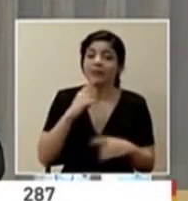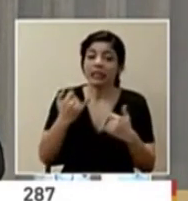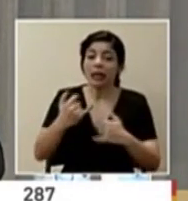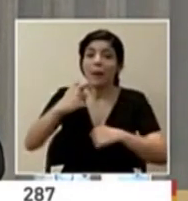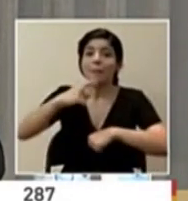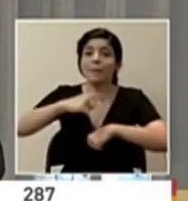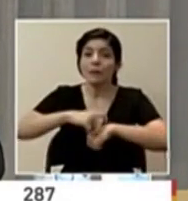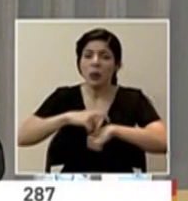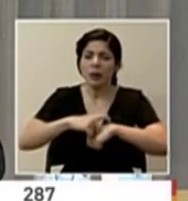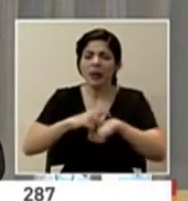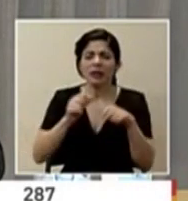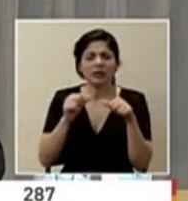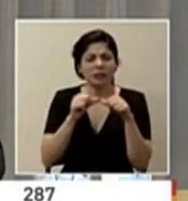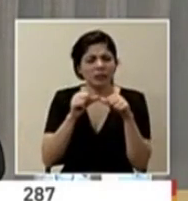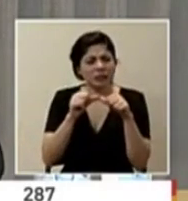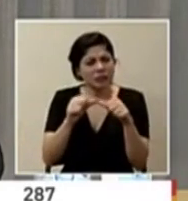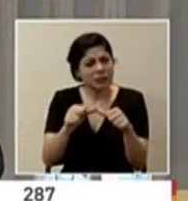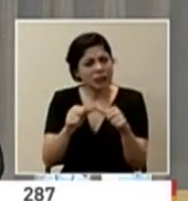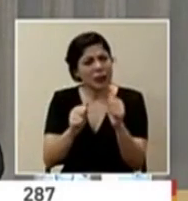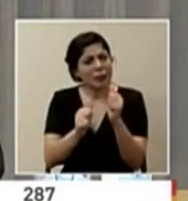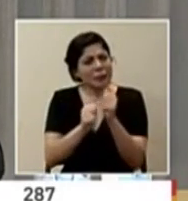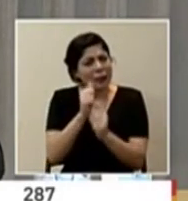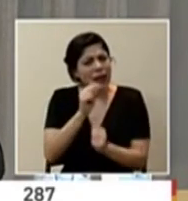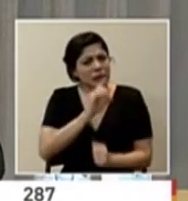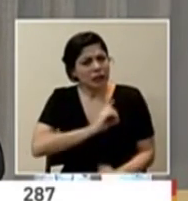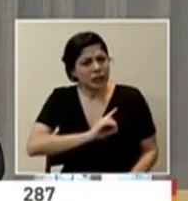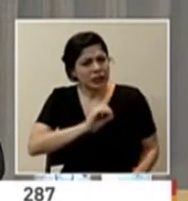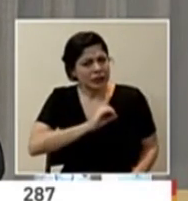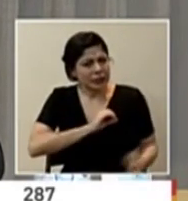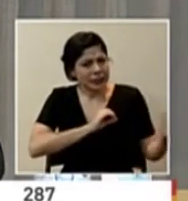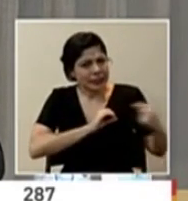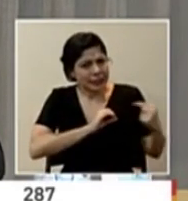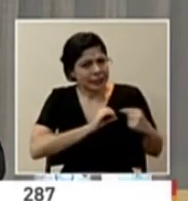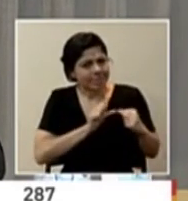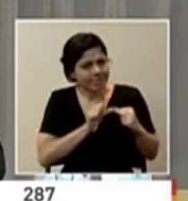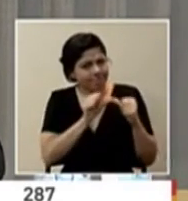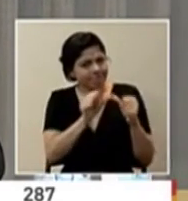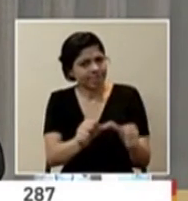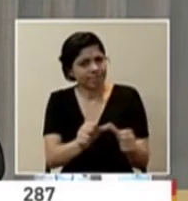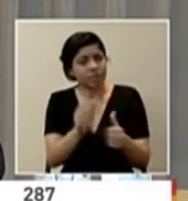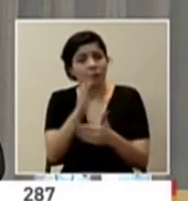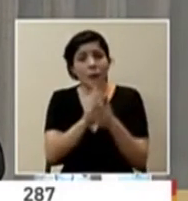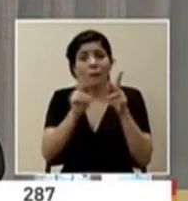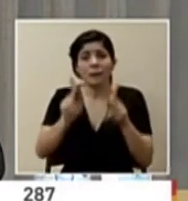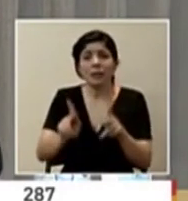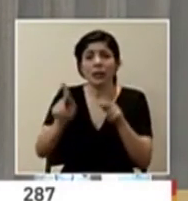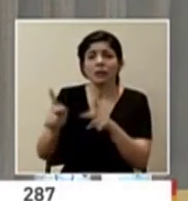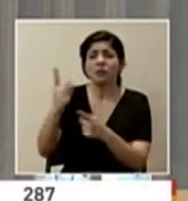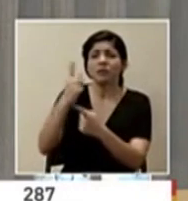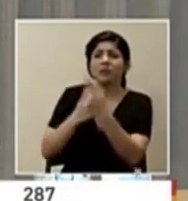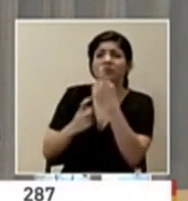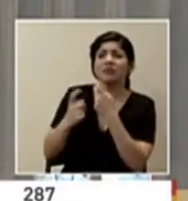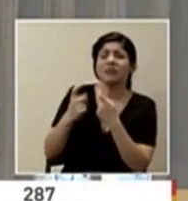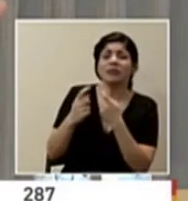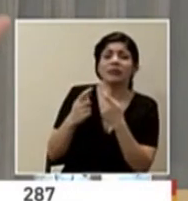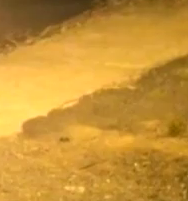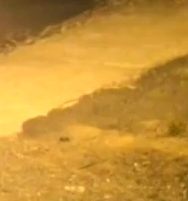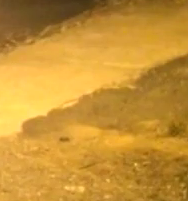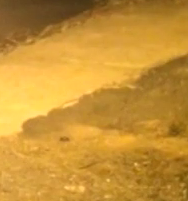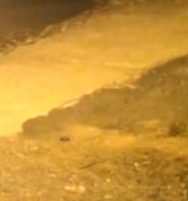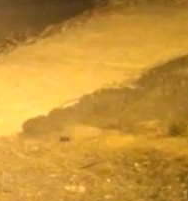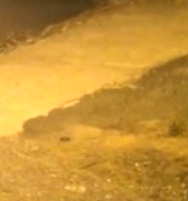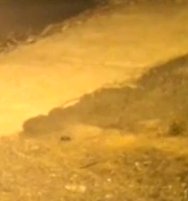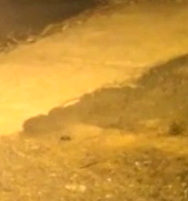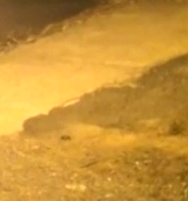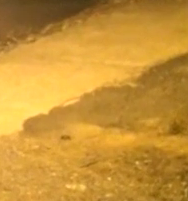mantener una mayor disciplina. Algunas personas preguntan, por ejemplo, pero si están